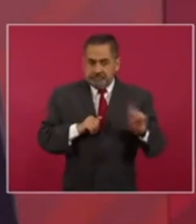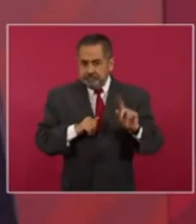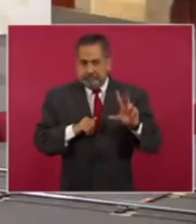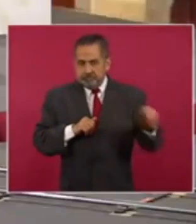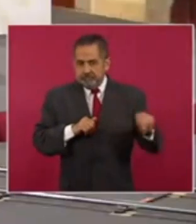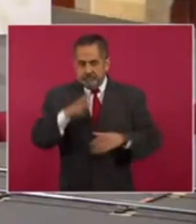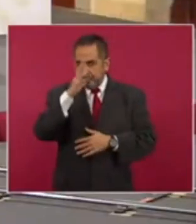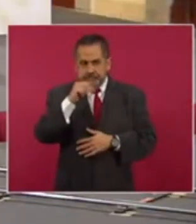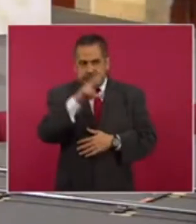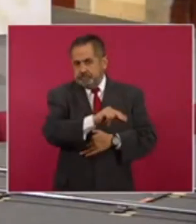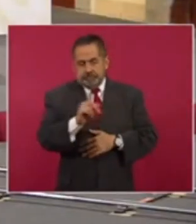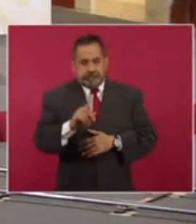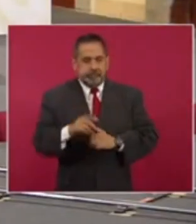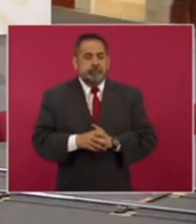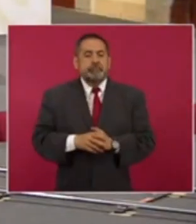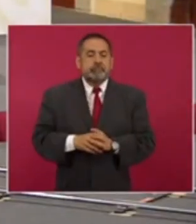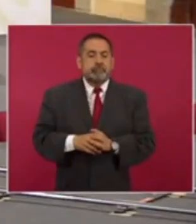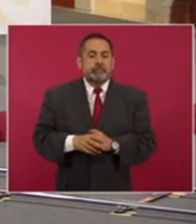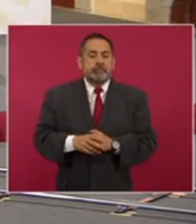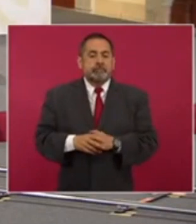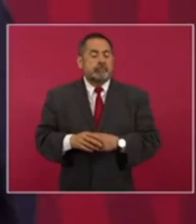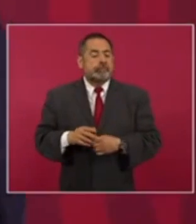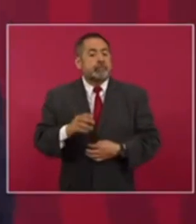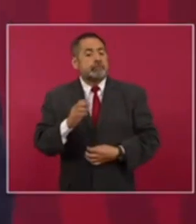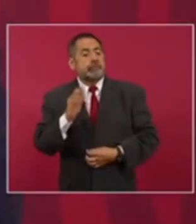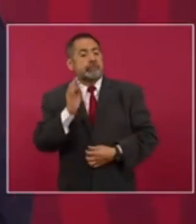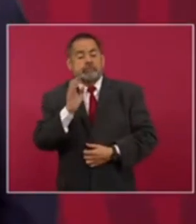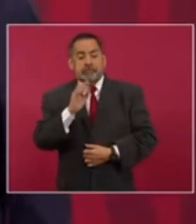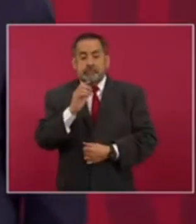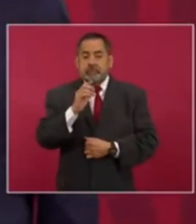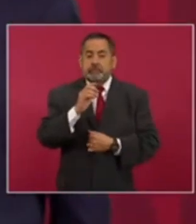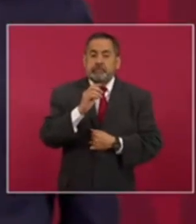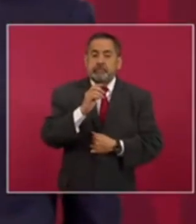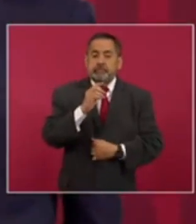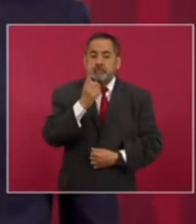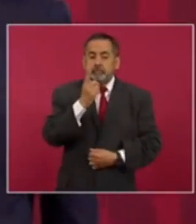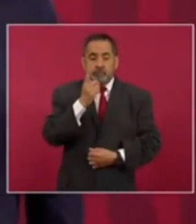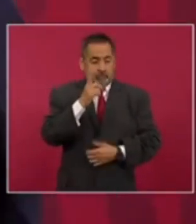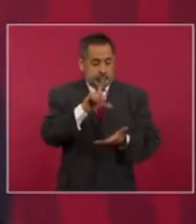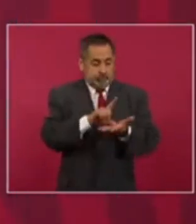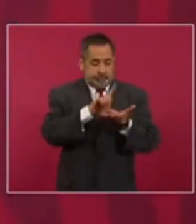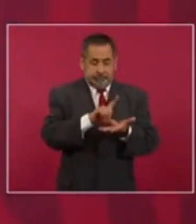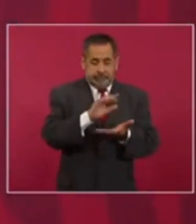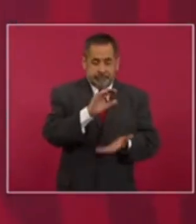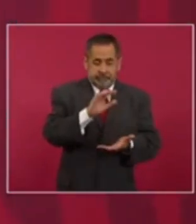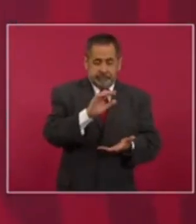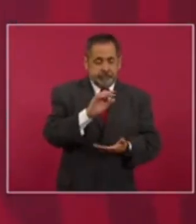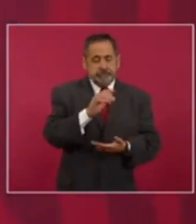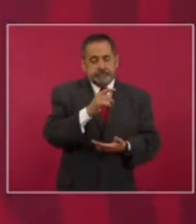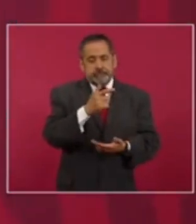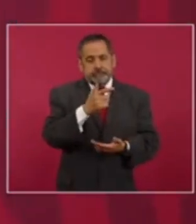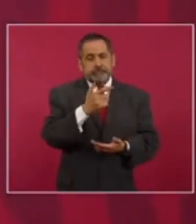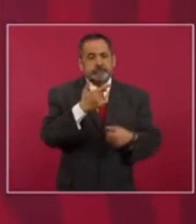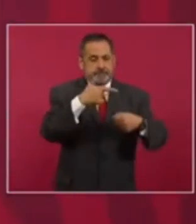No se puede. Ya cuando un litro de gasolina les deja más de 3